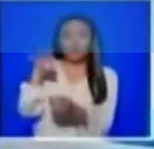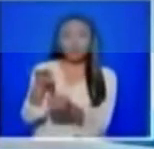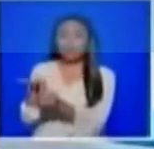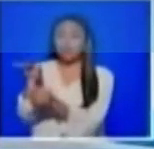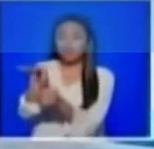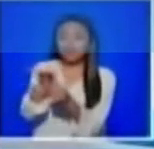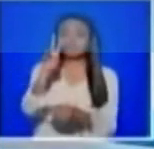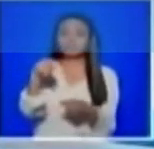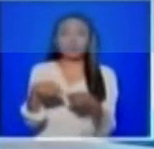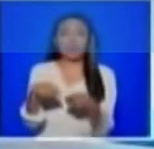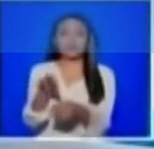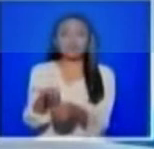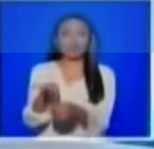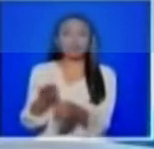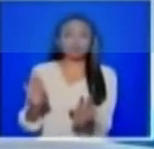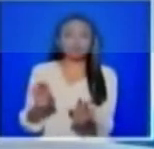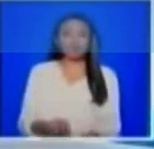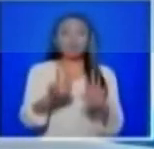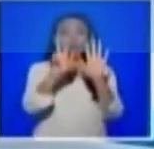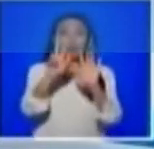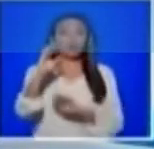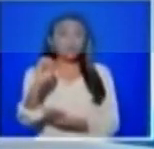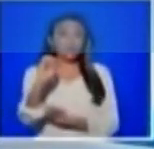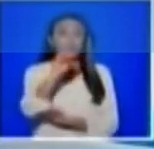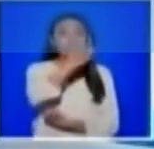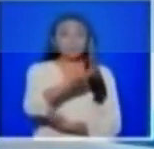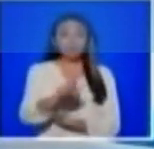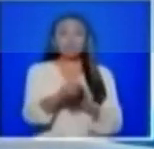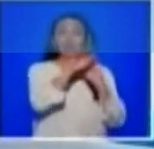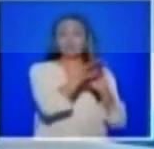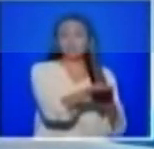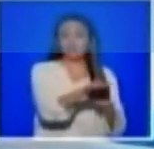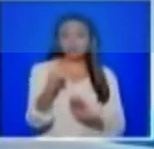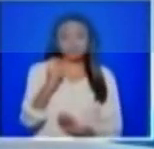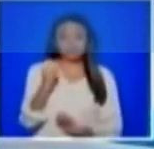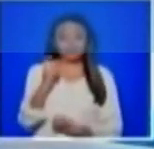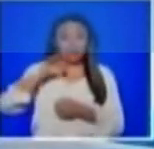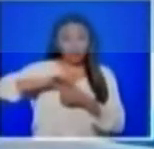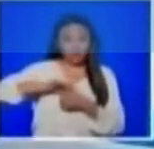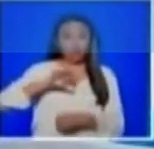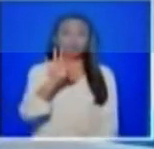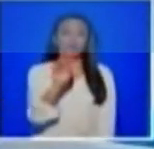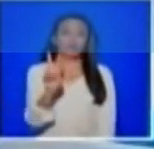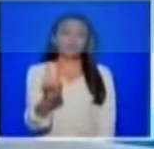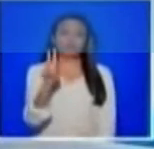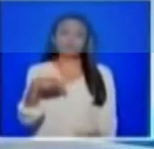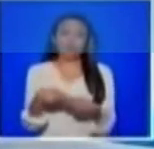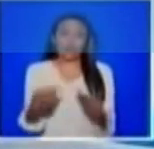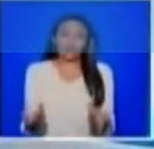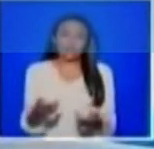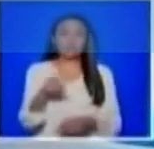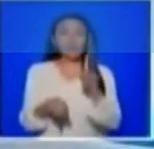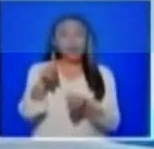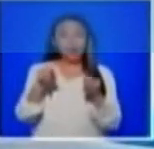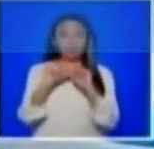alcanzó los votos. Solo 80 legisladores estuvieron a favor de la propuesta y se requerían mínimo 92. En la cita,